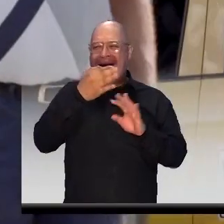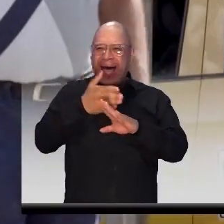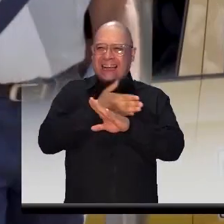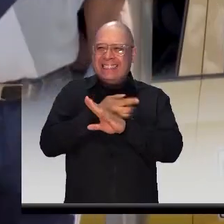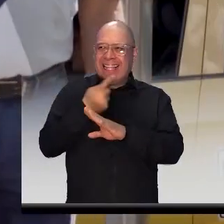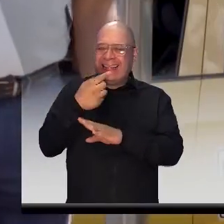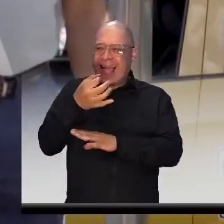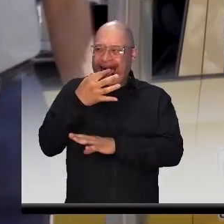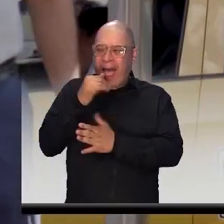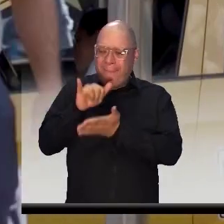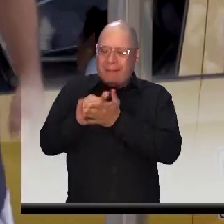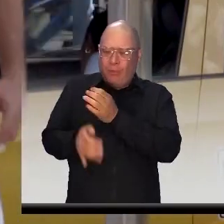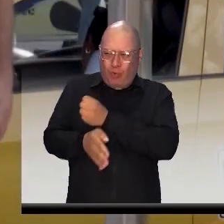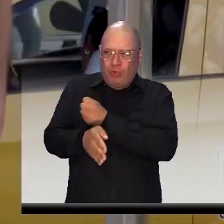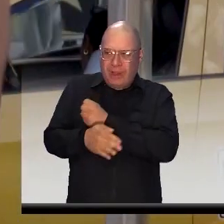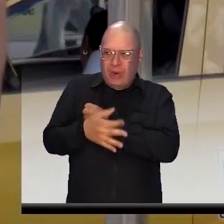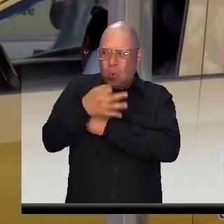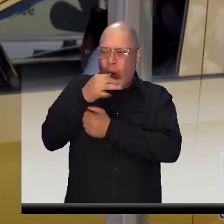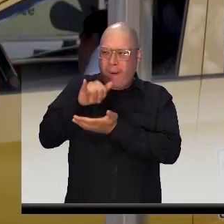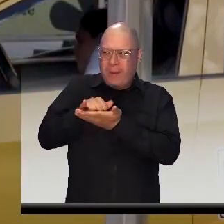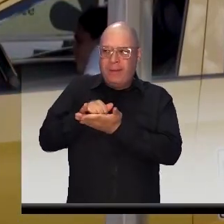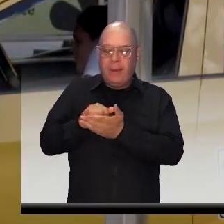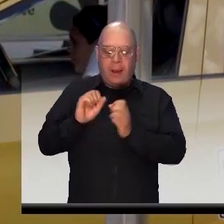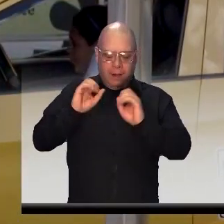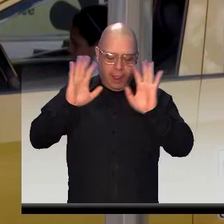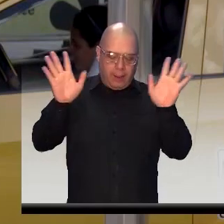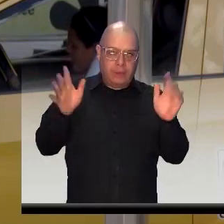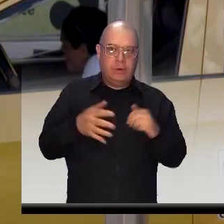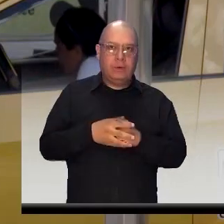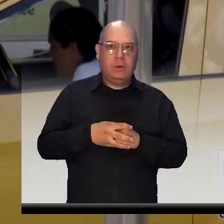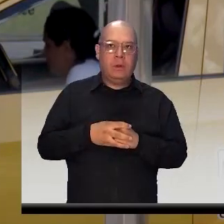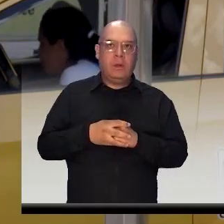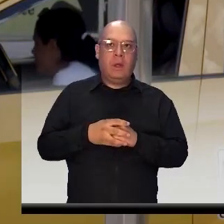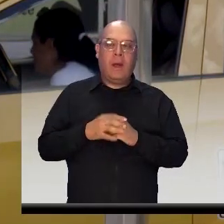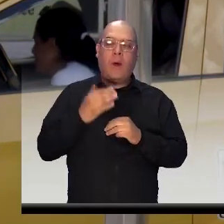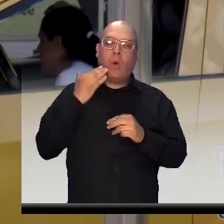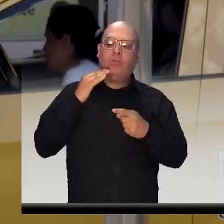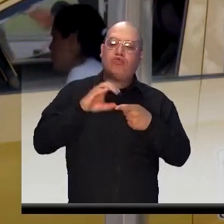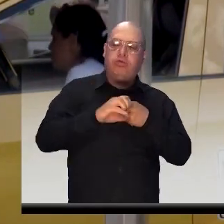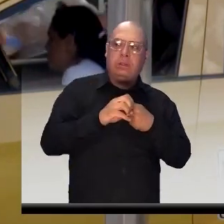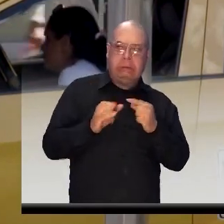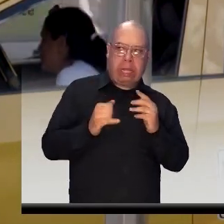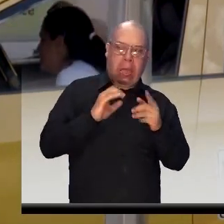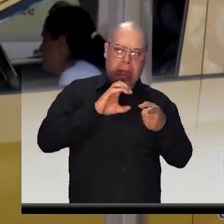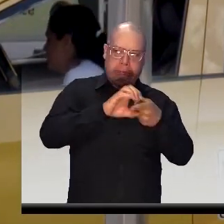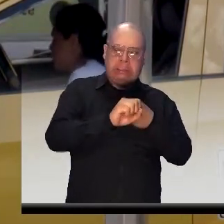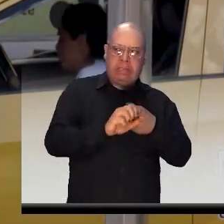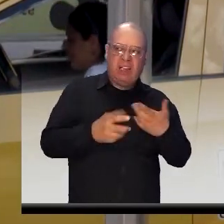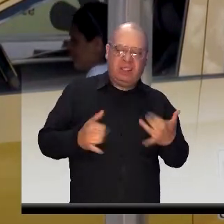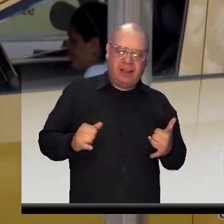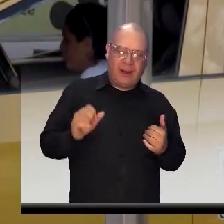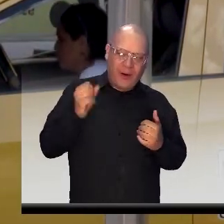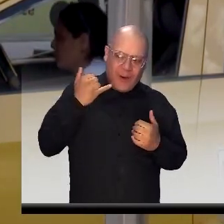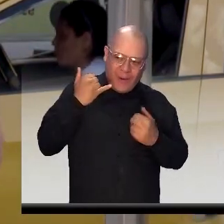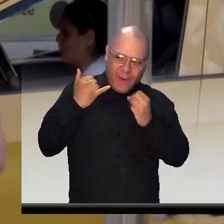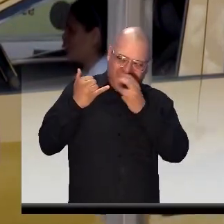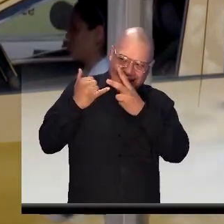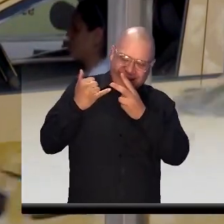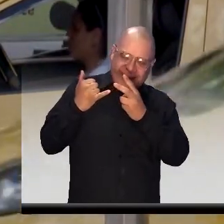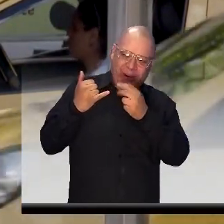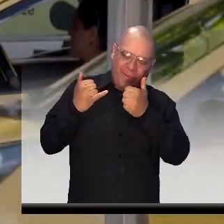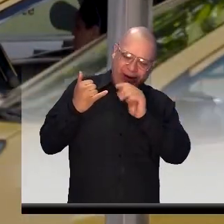formulado. Claro que sí. Y la consulta tuya ya está programada. ¿Listo? Bueno,